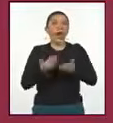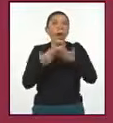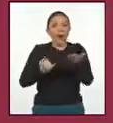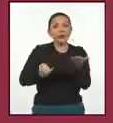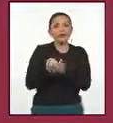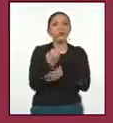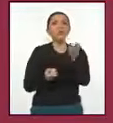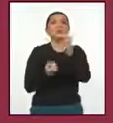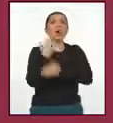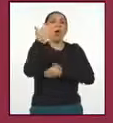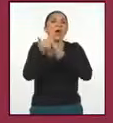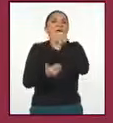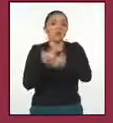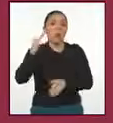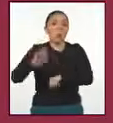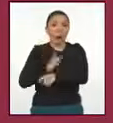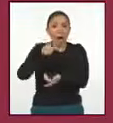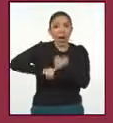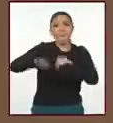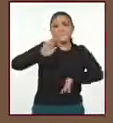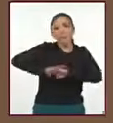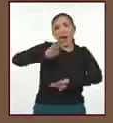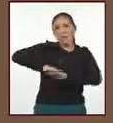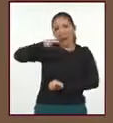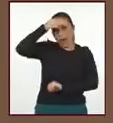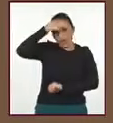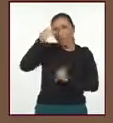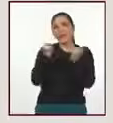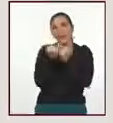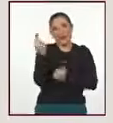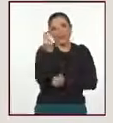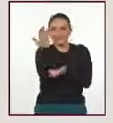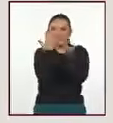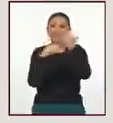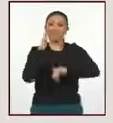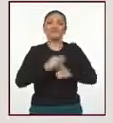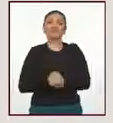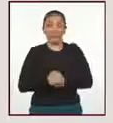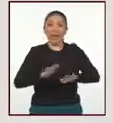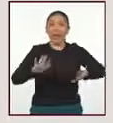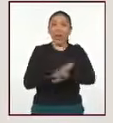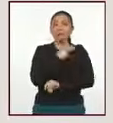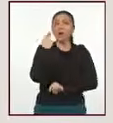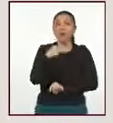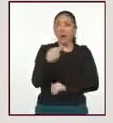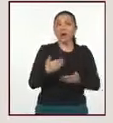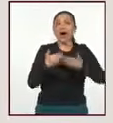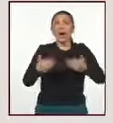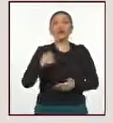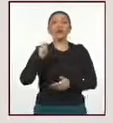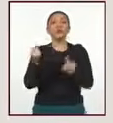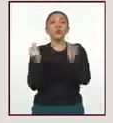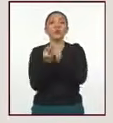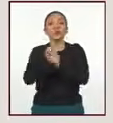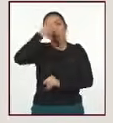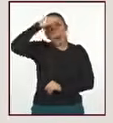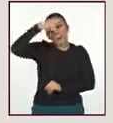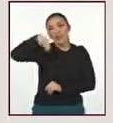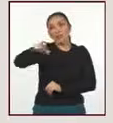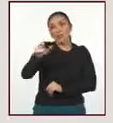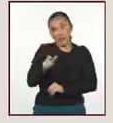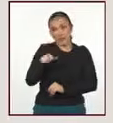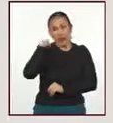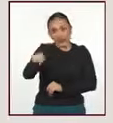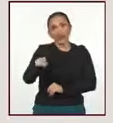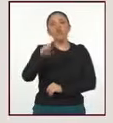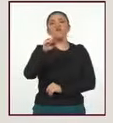paso, porque en el camino del aprendizaje también se crece. Cambiamos nuestro nombre a Cursos Aprende MX.